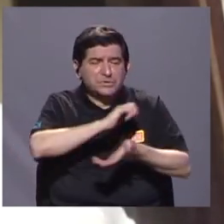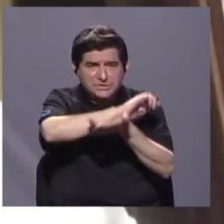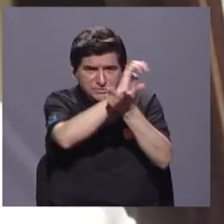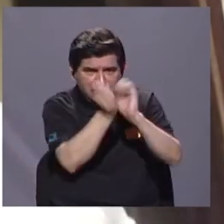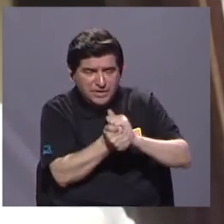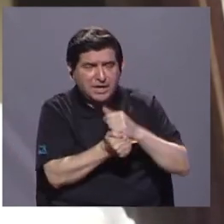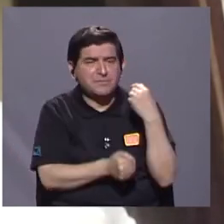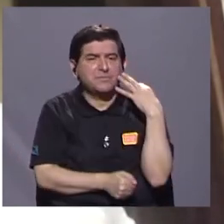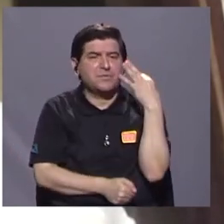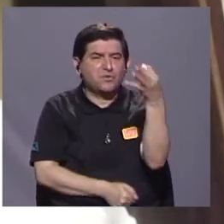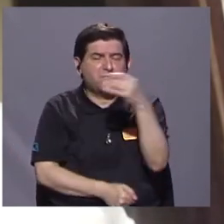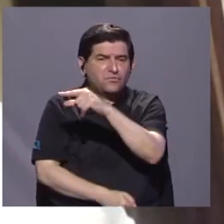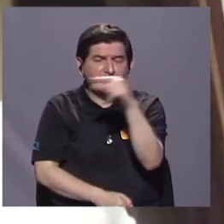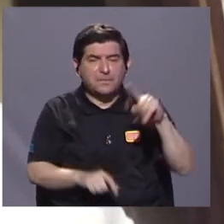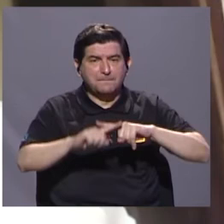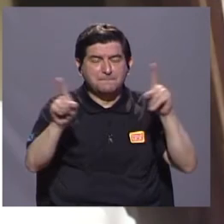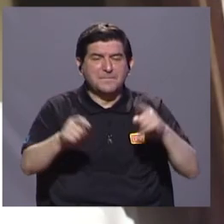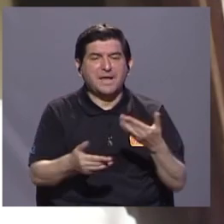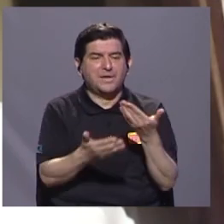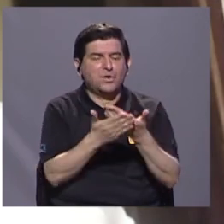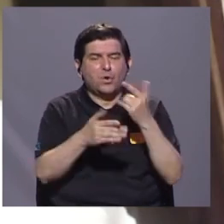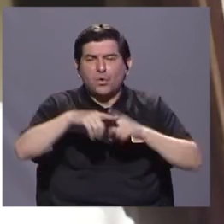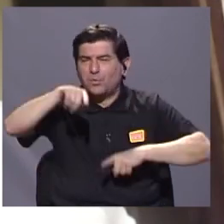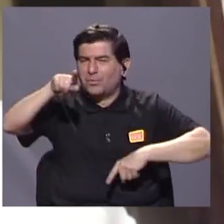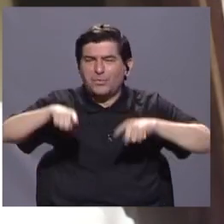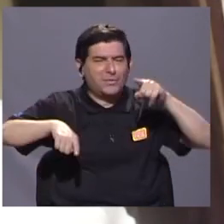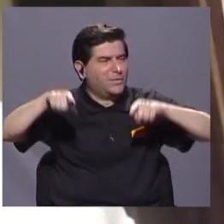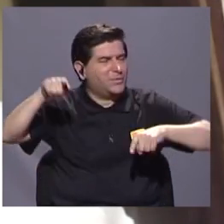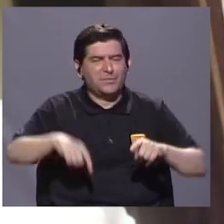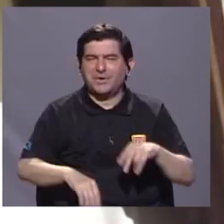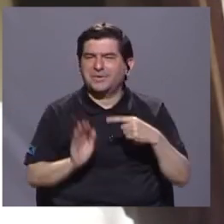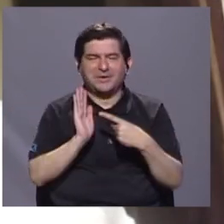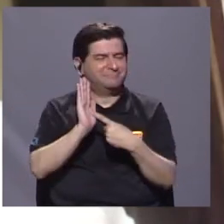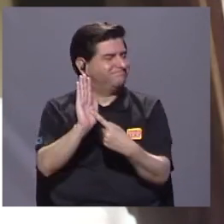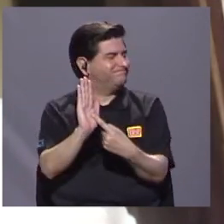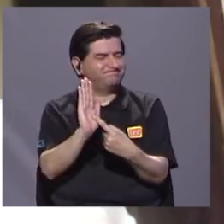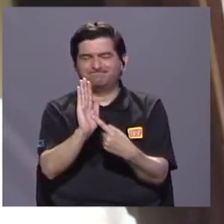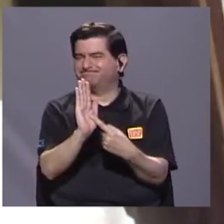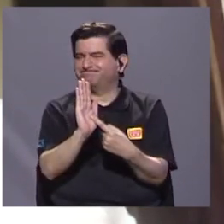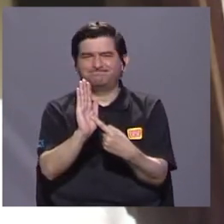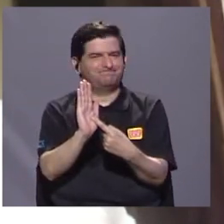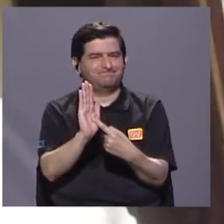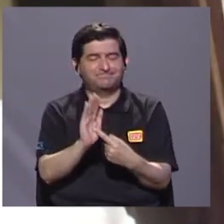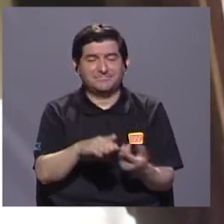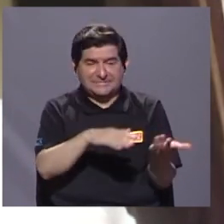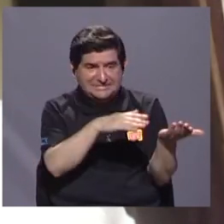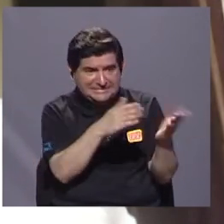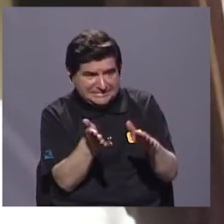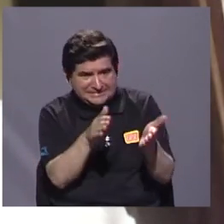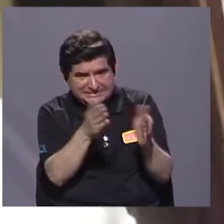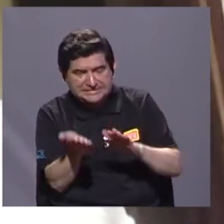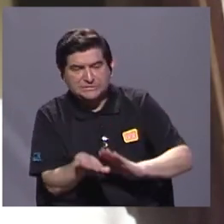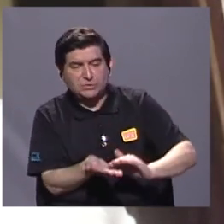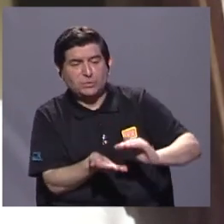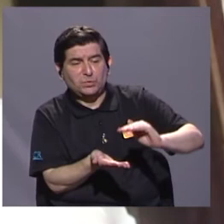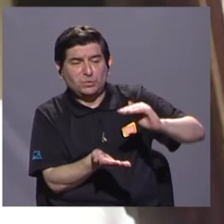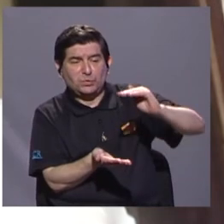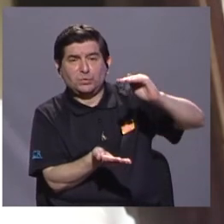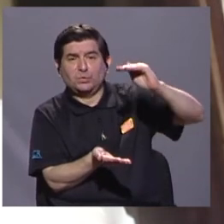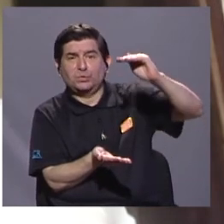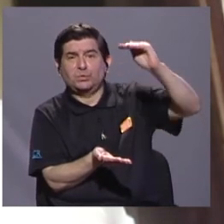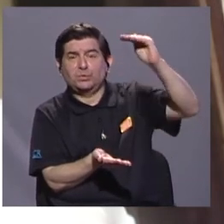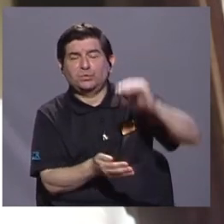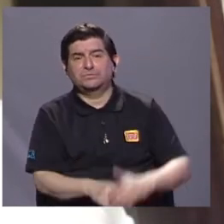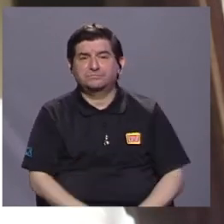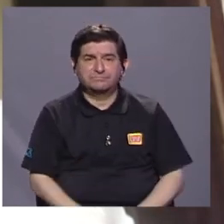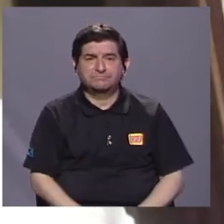semanas. Lastimosamente la evidencia estadística no necesariamente lo demuestra así. Los fallecimientos están incrementando